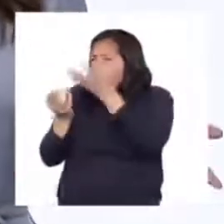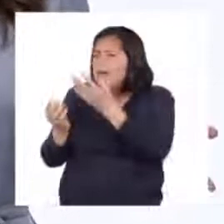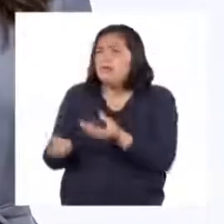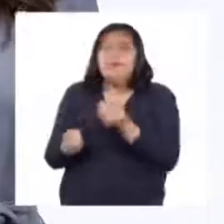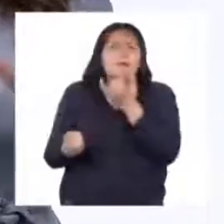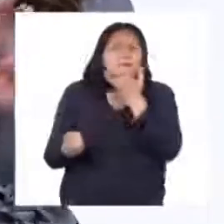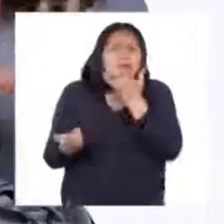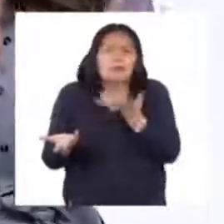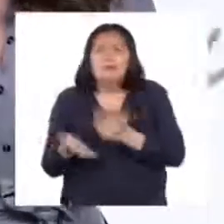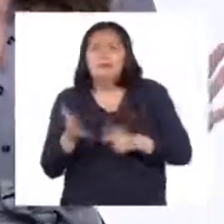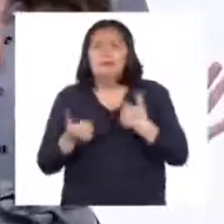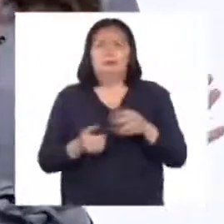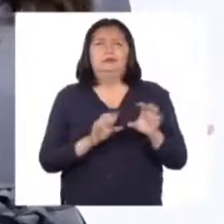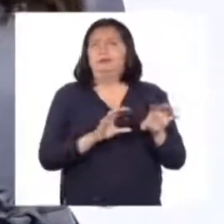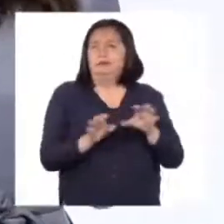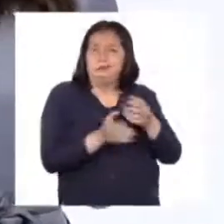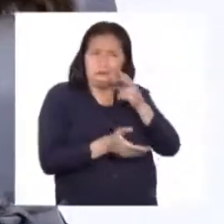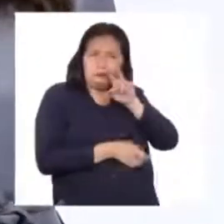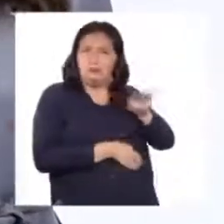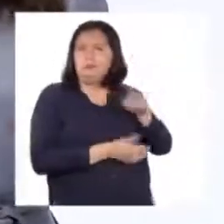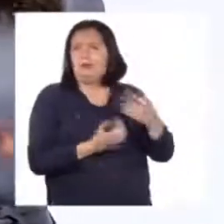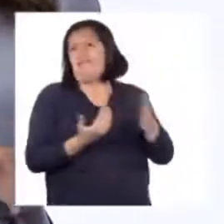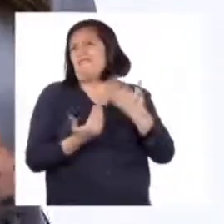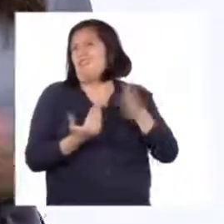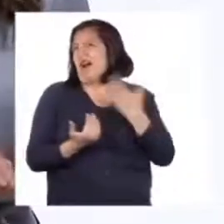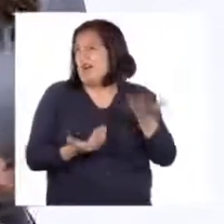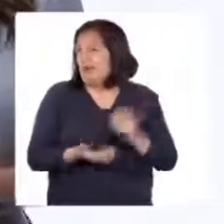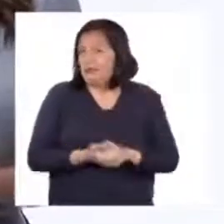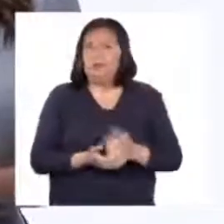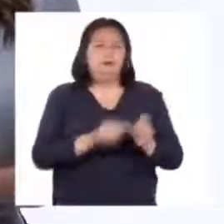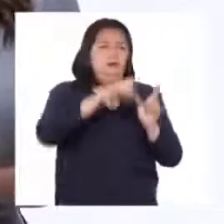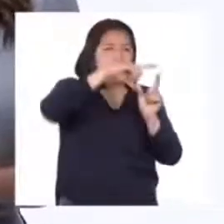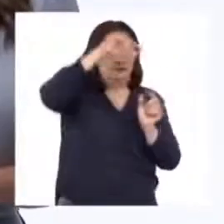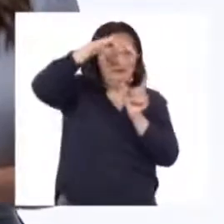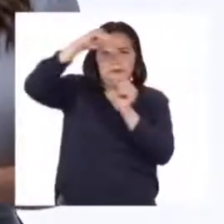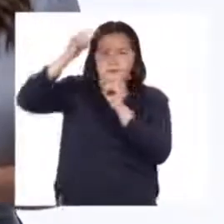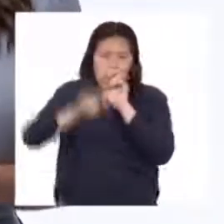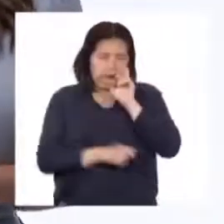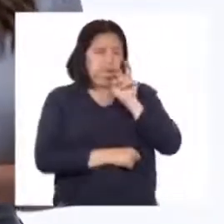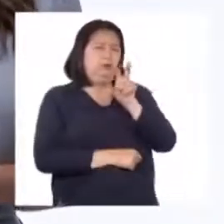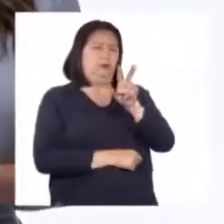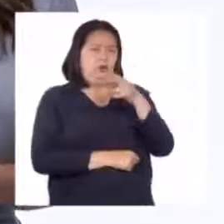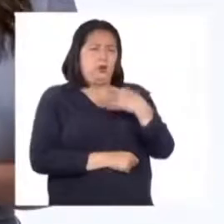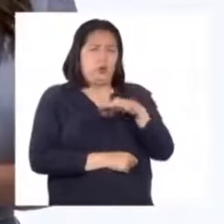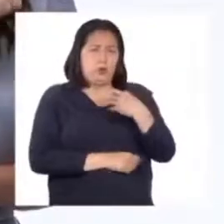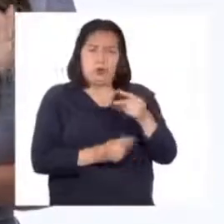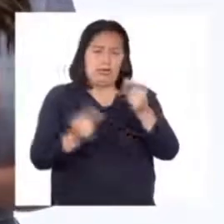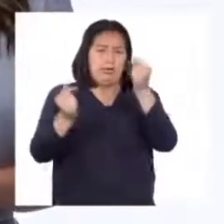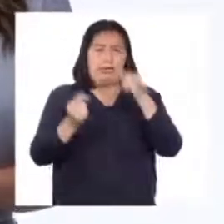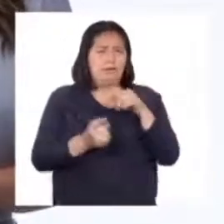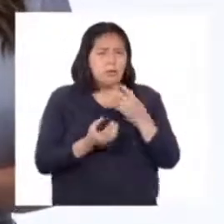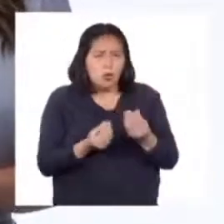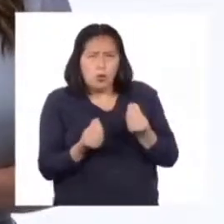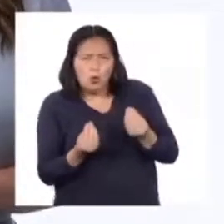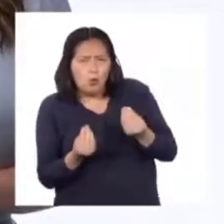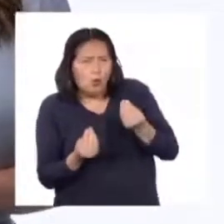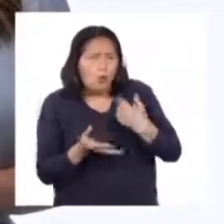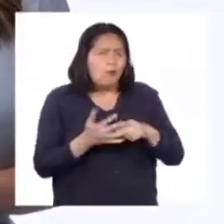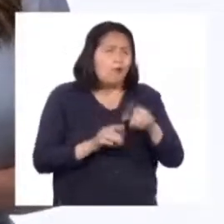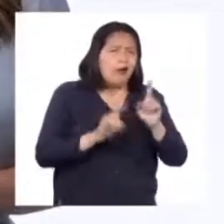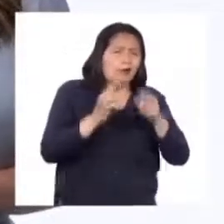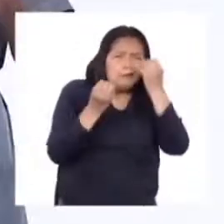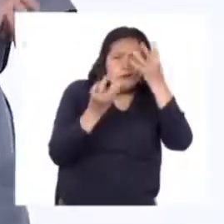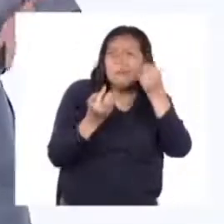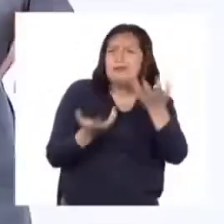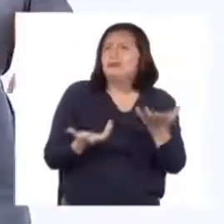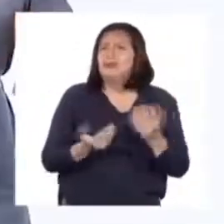vimos, su elaboración realmente es muy fácil. Los gráficos de barras permiten apreciar con una mirada rápida el comportamiento de algunos